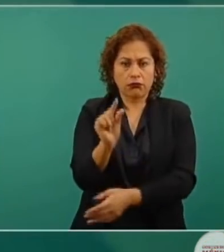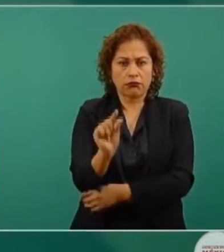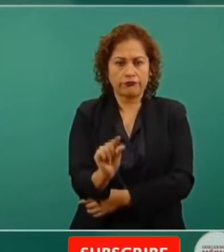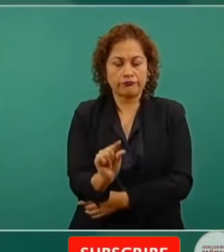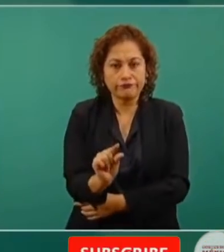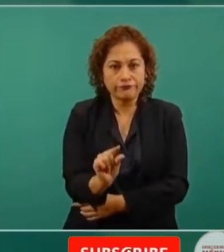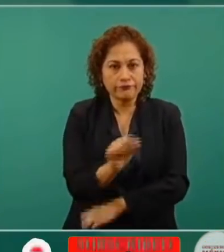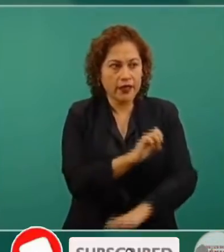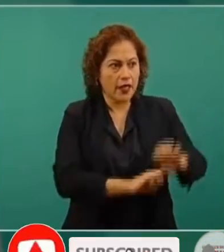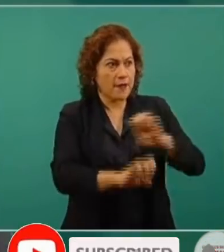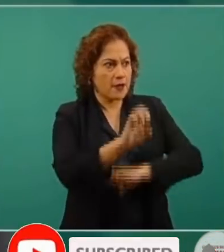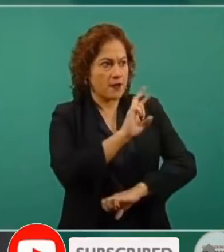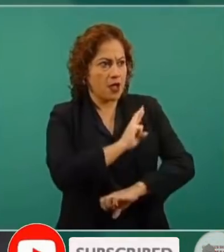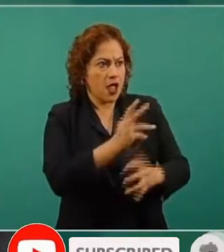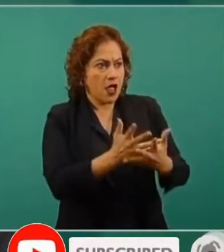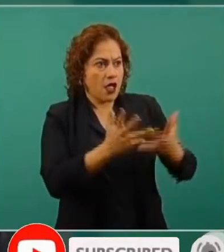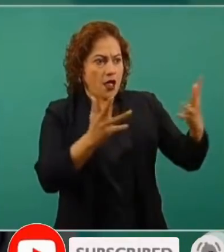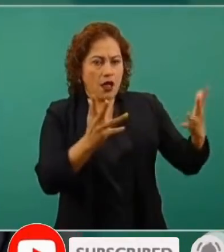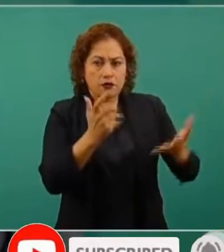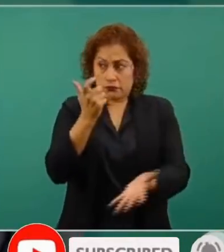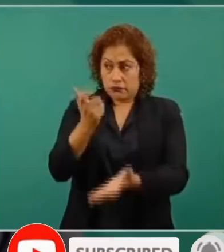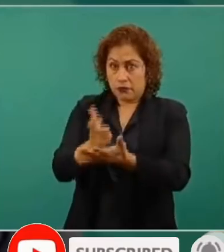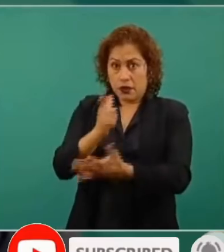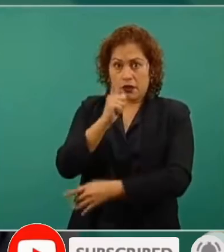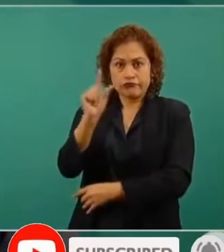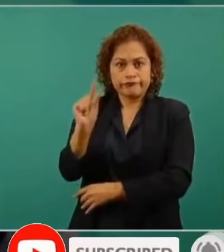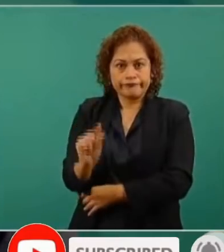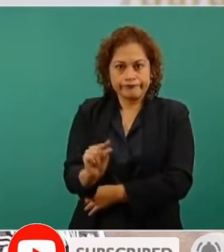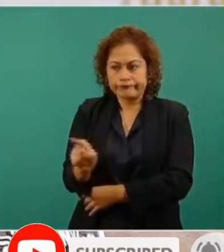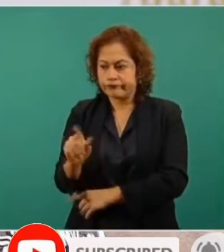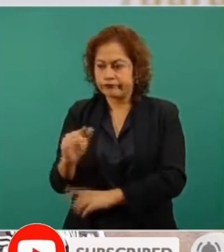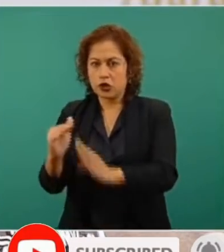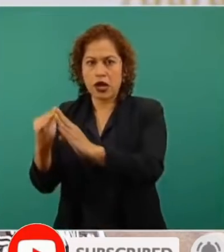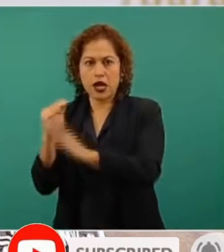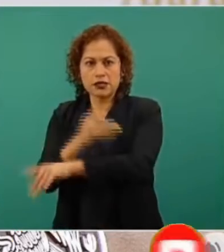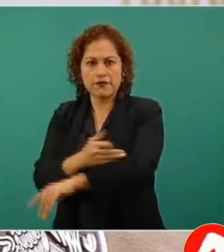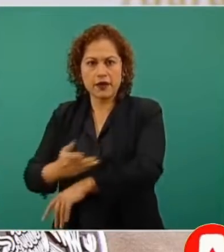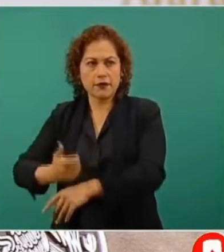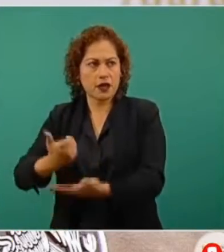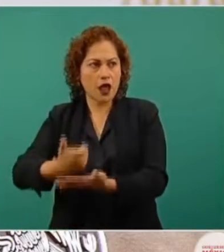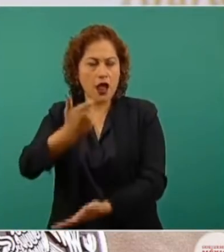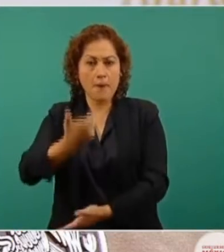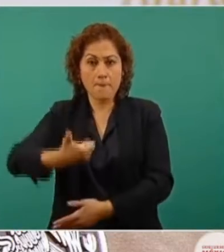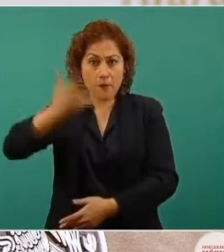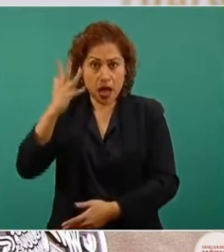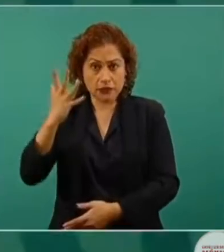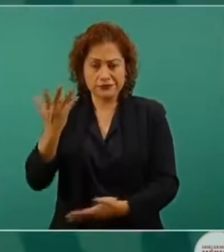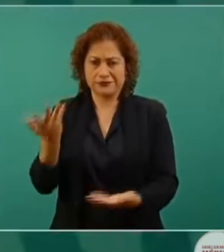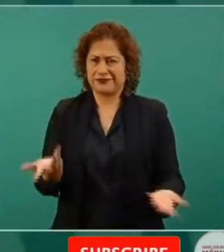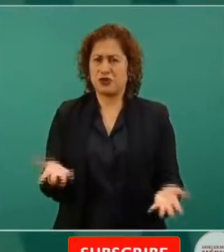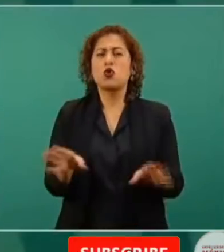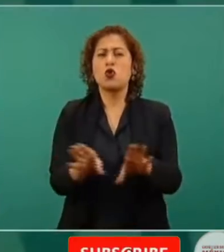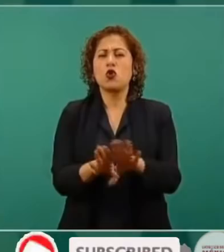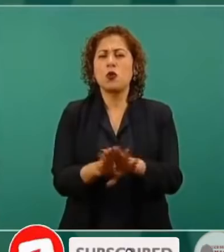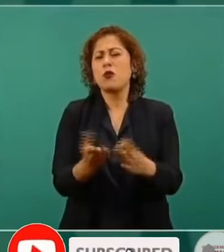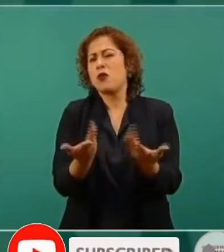corporativos, ¿verdad? Entonces, ¿cómo puede explicarse que el beneficio de la electricidad para el servicio